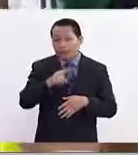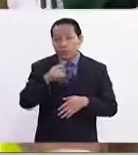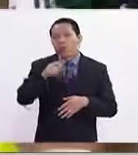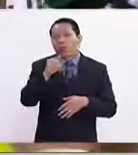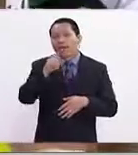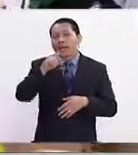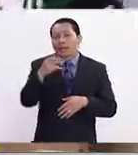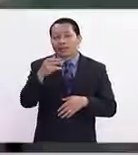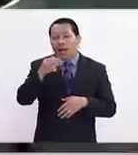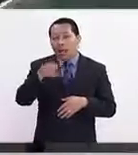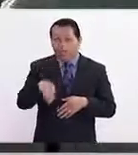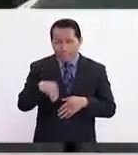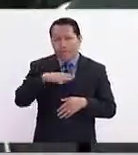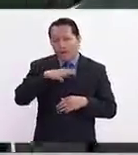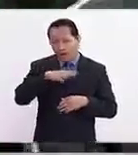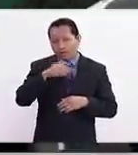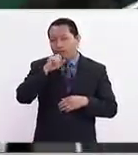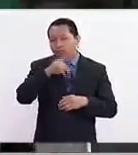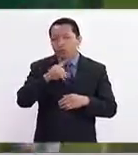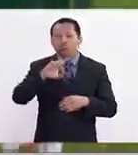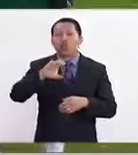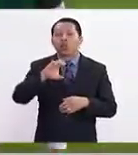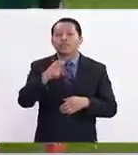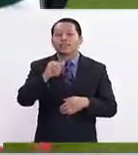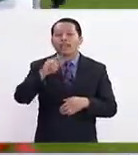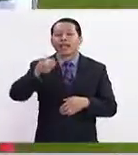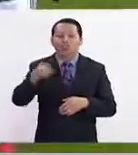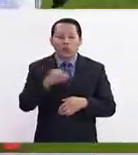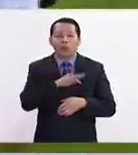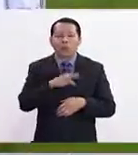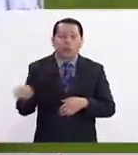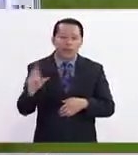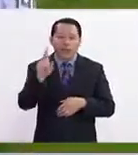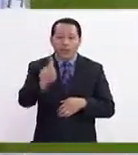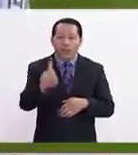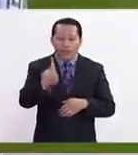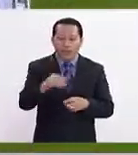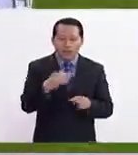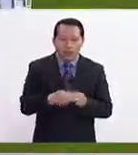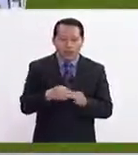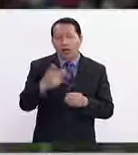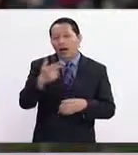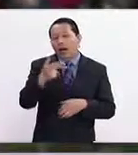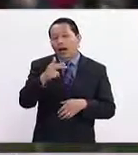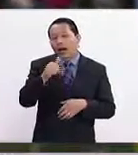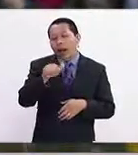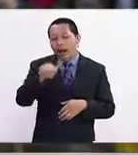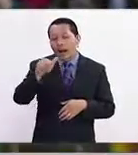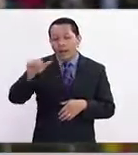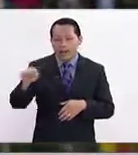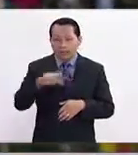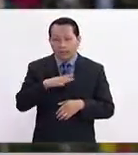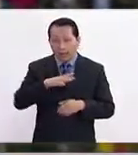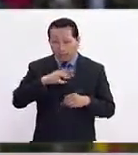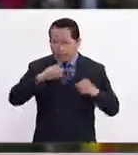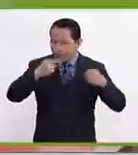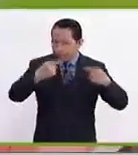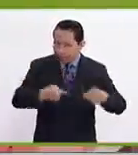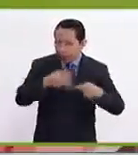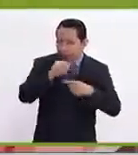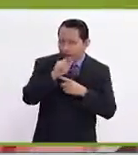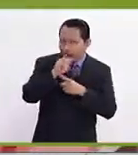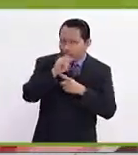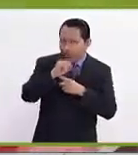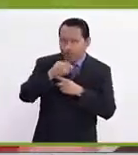Ham United anunció que Chicharito podría regresar a la actividad este domingo cuando los Hammers visiten al Manchester City. Partidazo